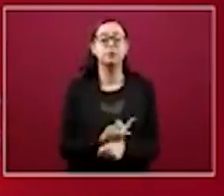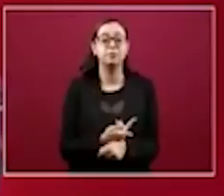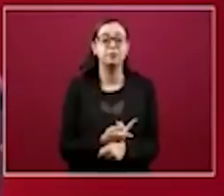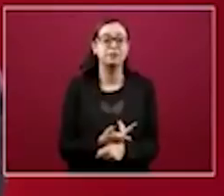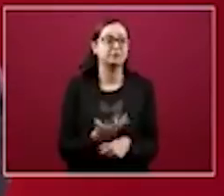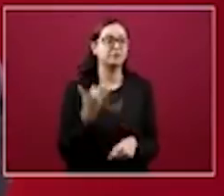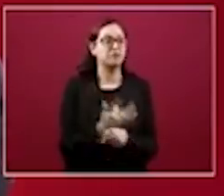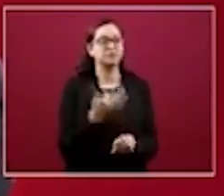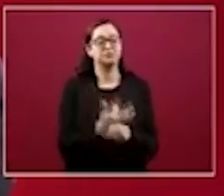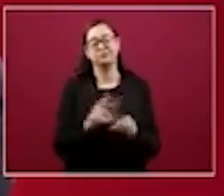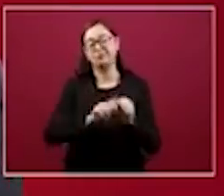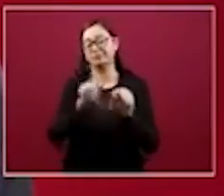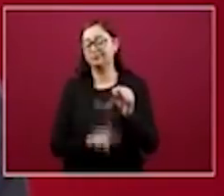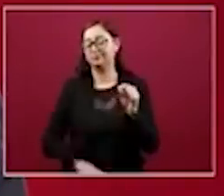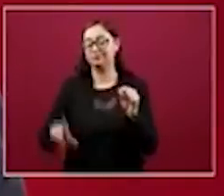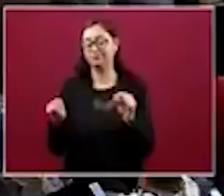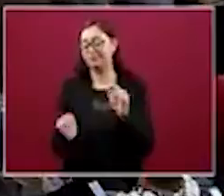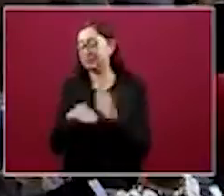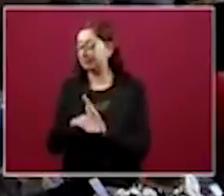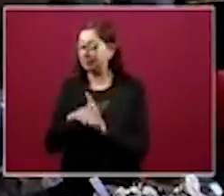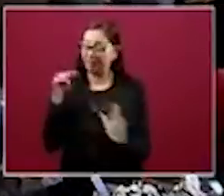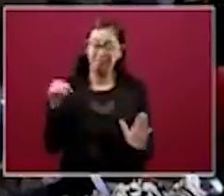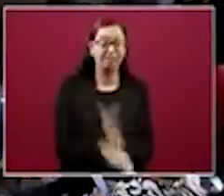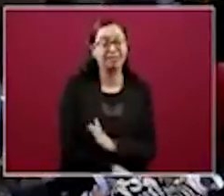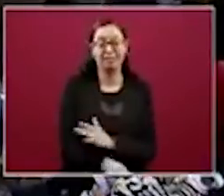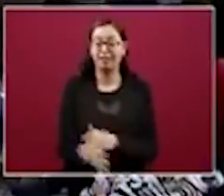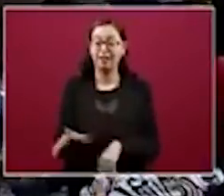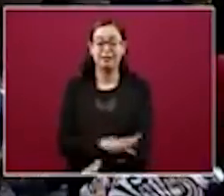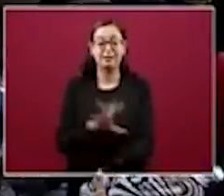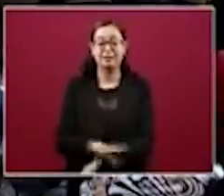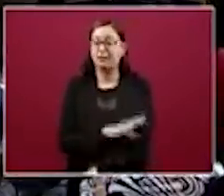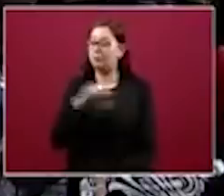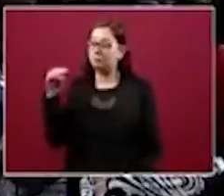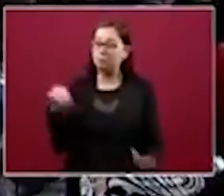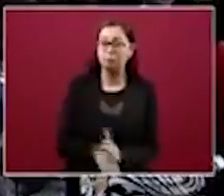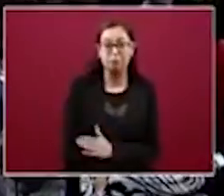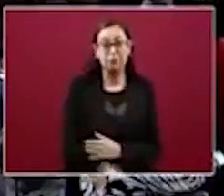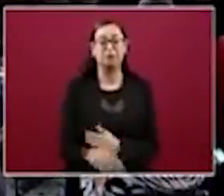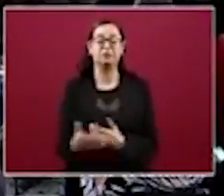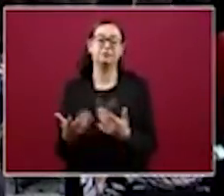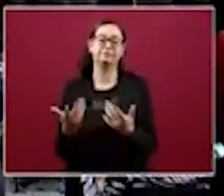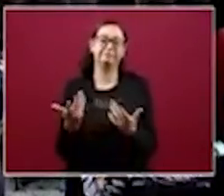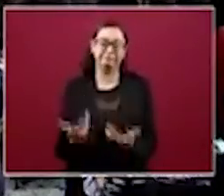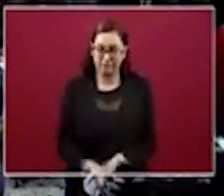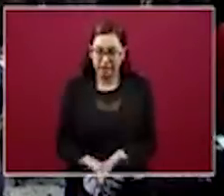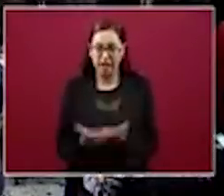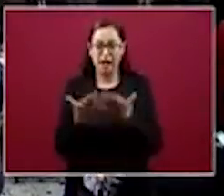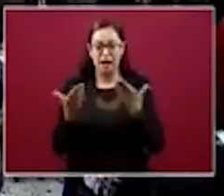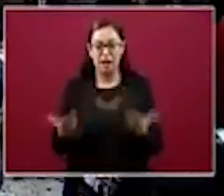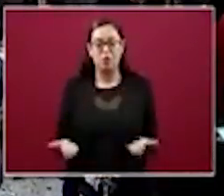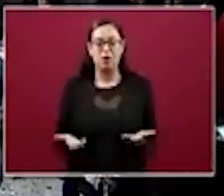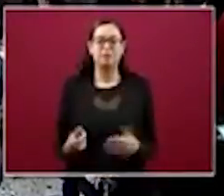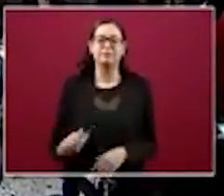en que dejaron el país y al sector energético, pues ahora tenemos